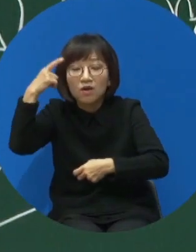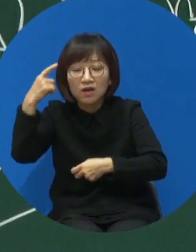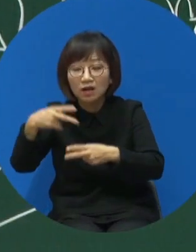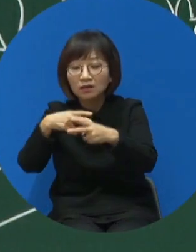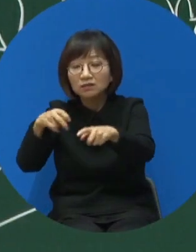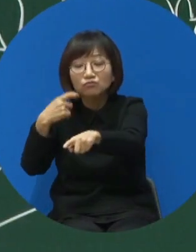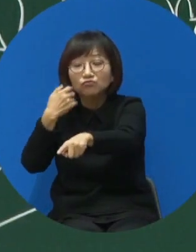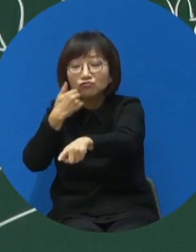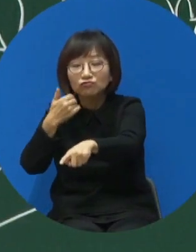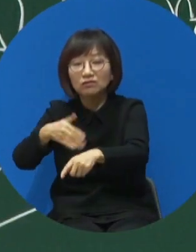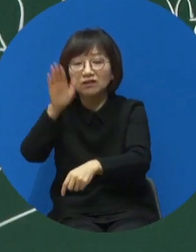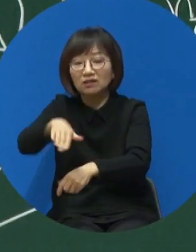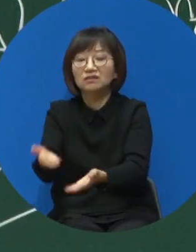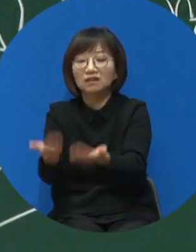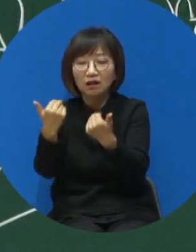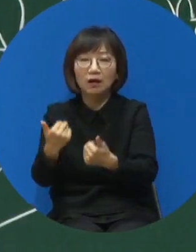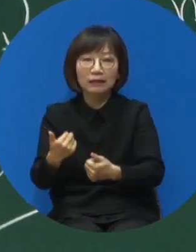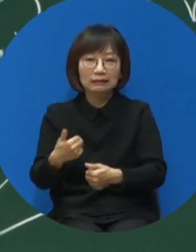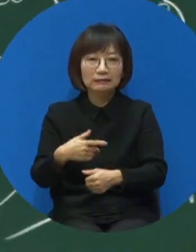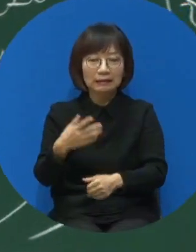durmiendo con esta tempestad